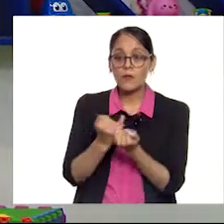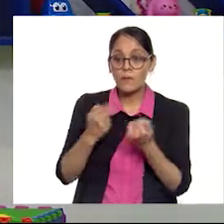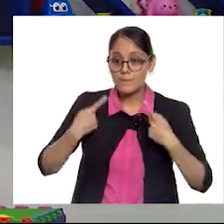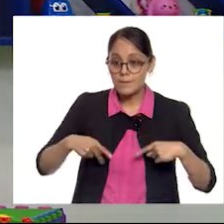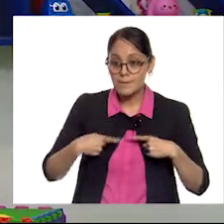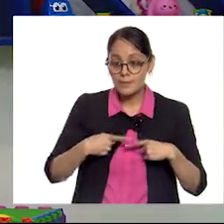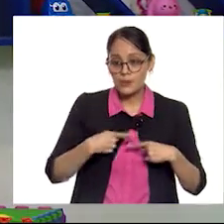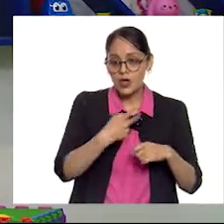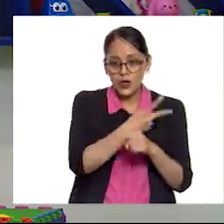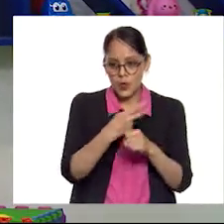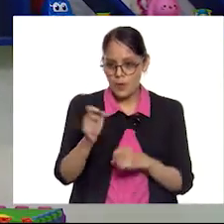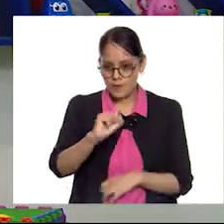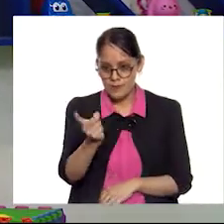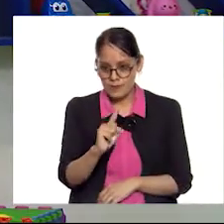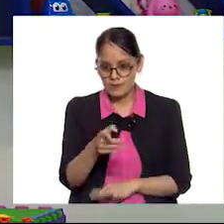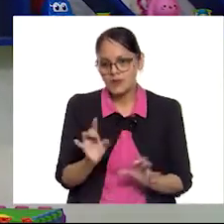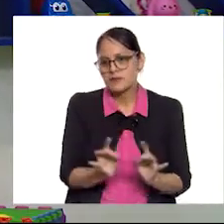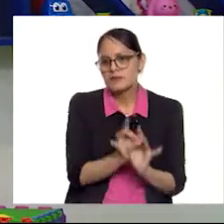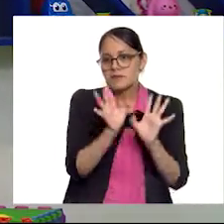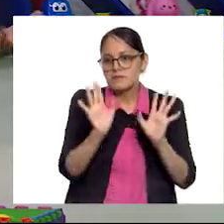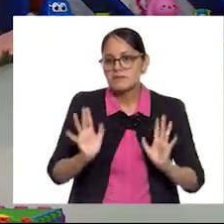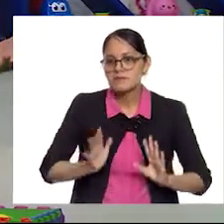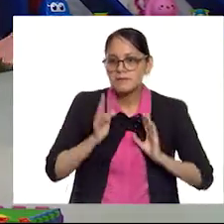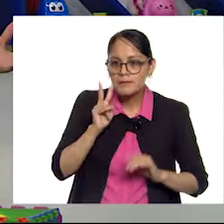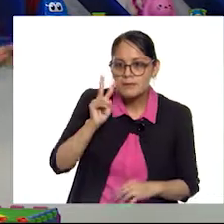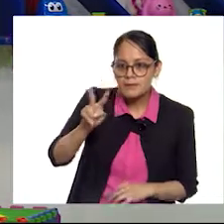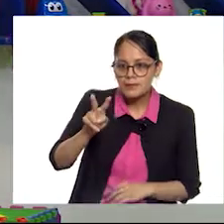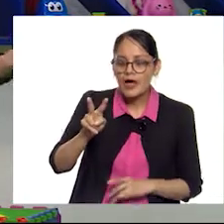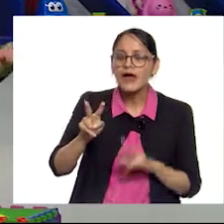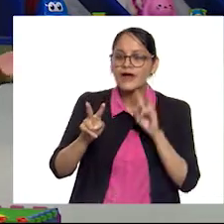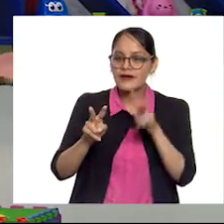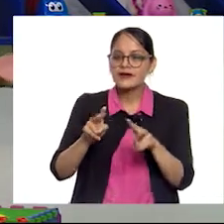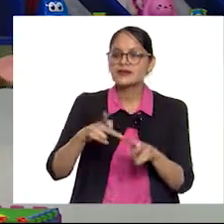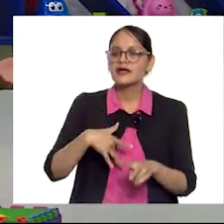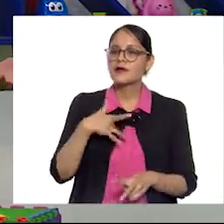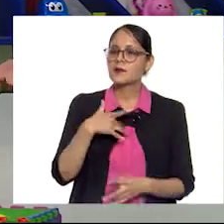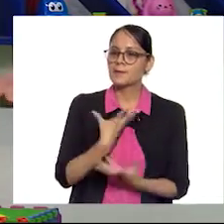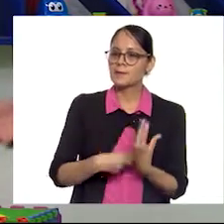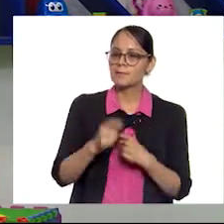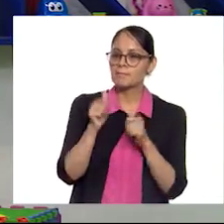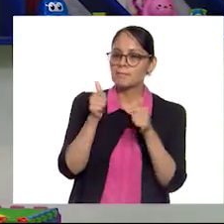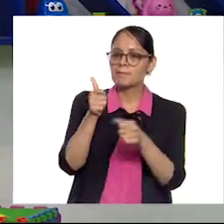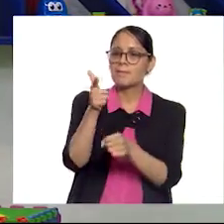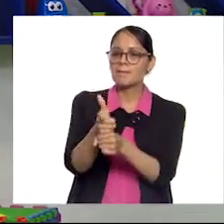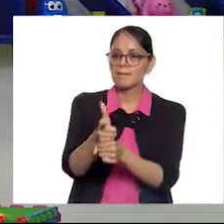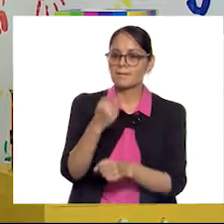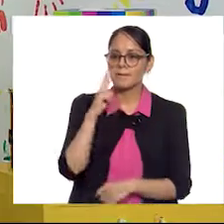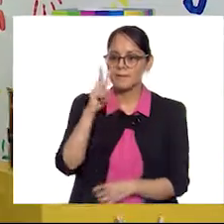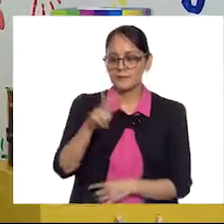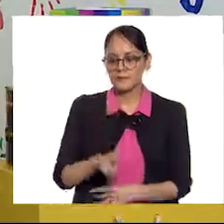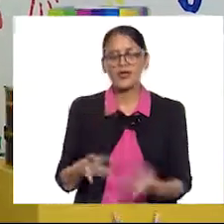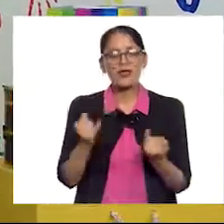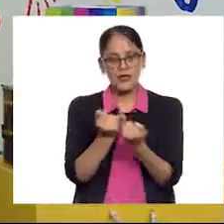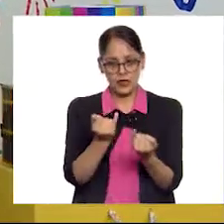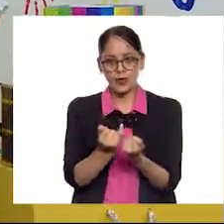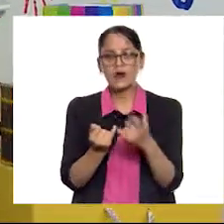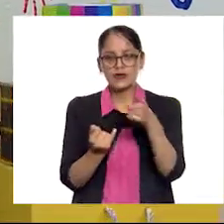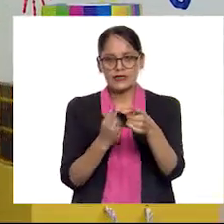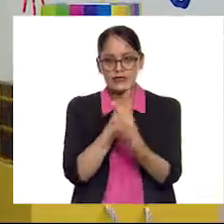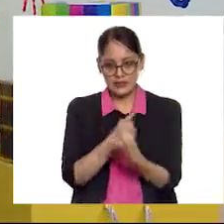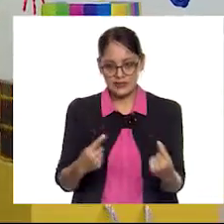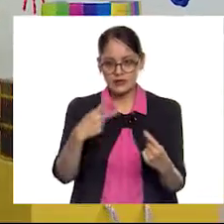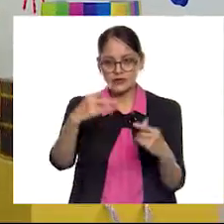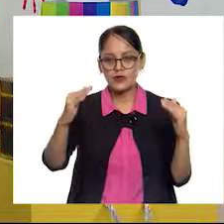no fue invitada a ver precisamente un performance, pues en ese momento descubre que lo está viendo. Muy bien, Pepe, y espero que igual que tú, los niños también